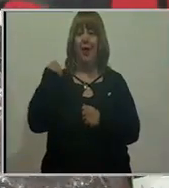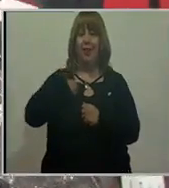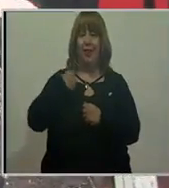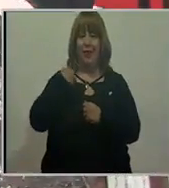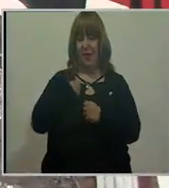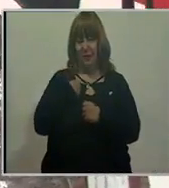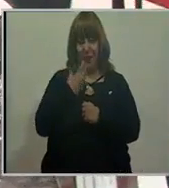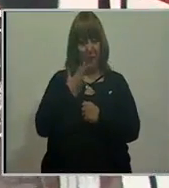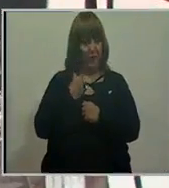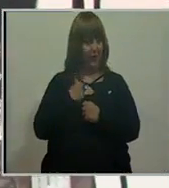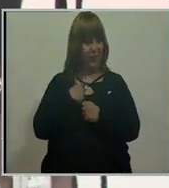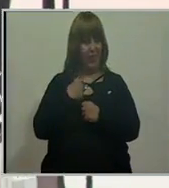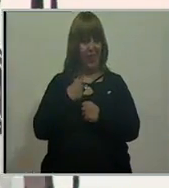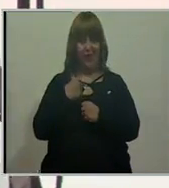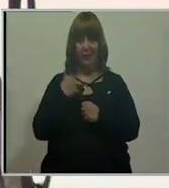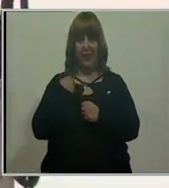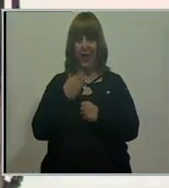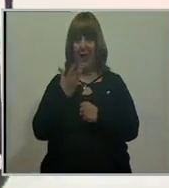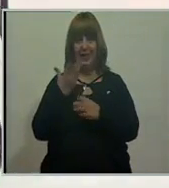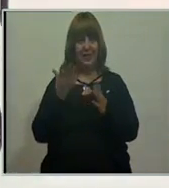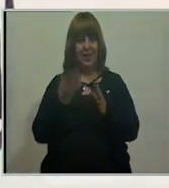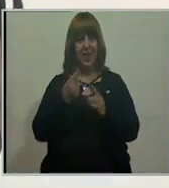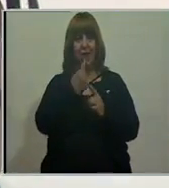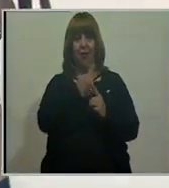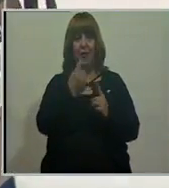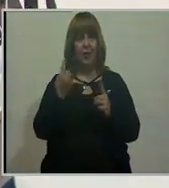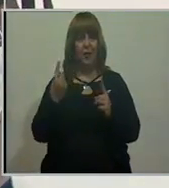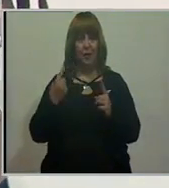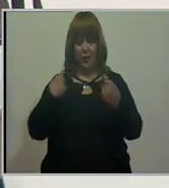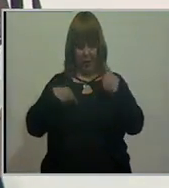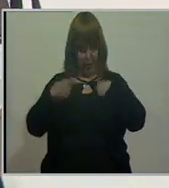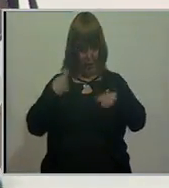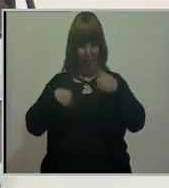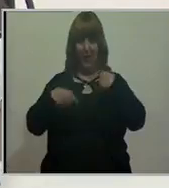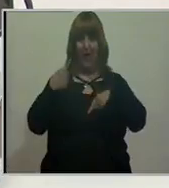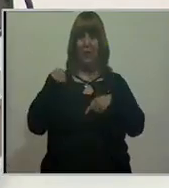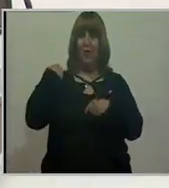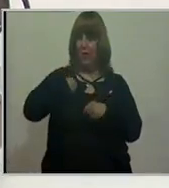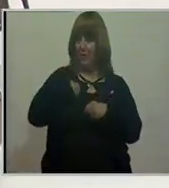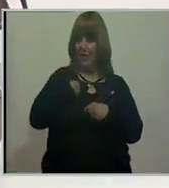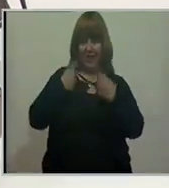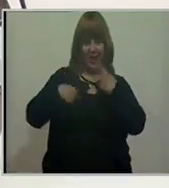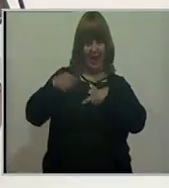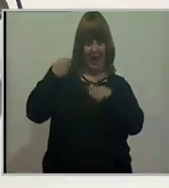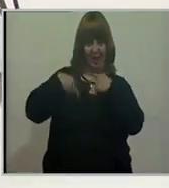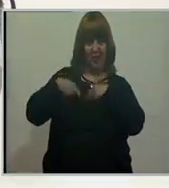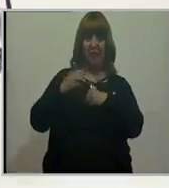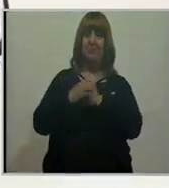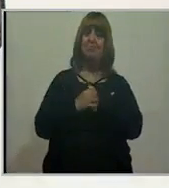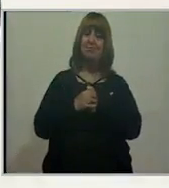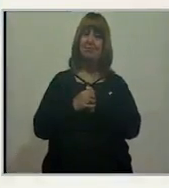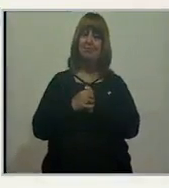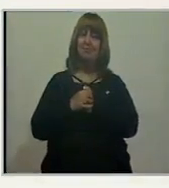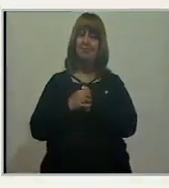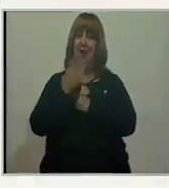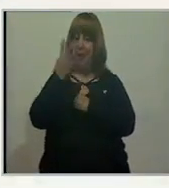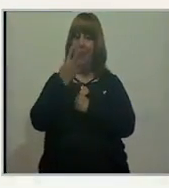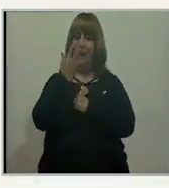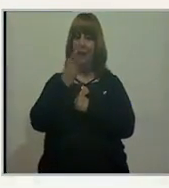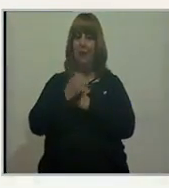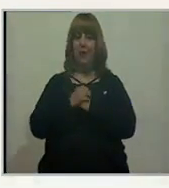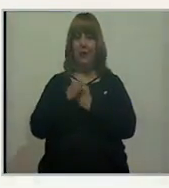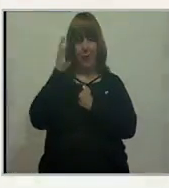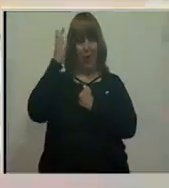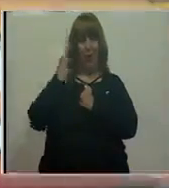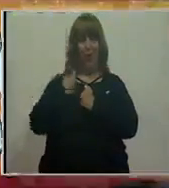quedo las cuatro. Divina. No, bueno. Una para cada look. Ah, ¿no? ¿Es mucho? Decís. Es que siempre me costó decidir. Les